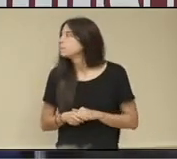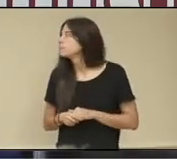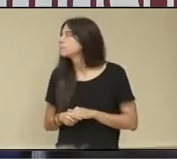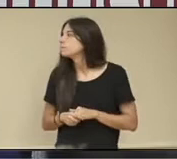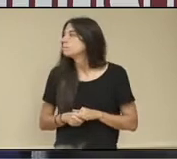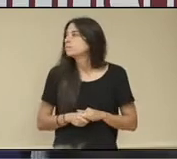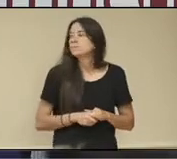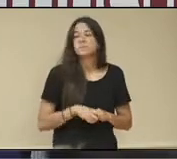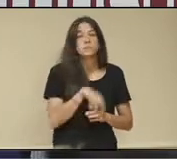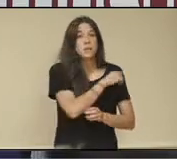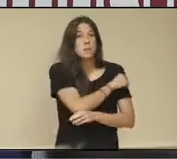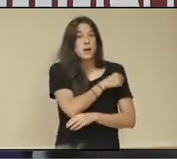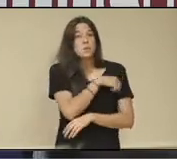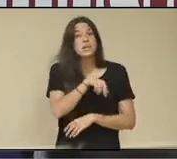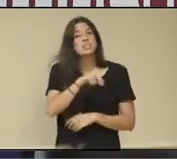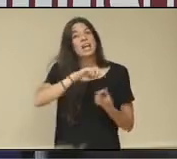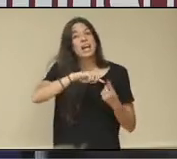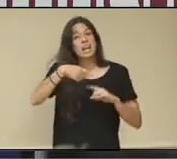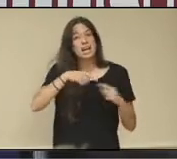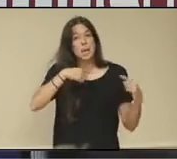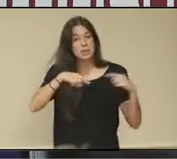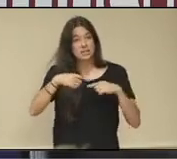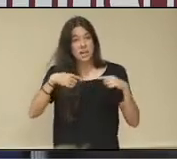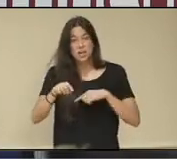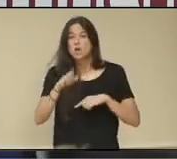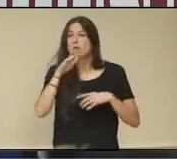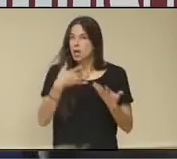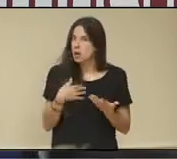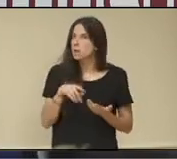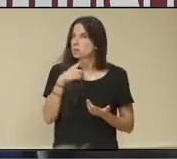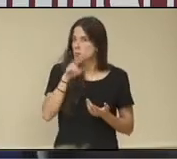Estas vacunas de RNA mensajero, que tan efectivas han